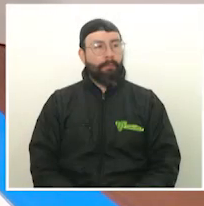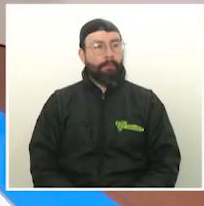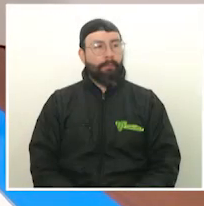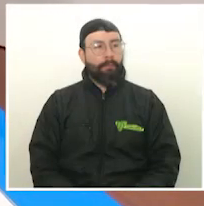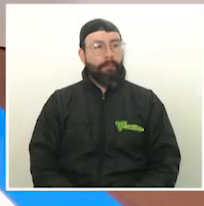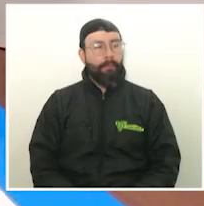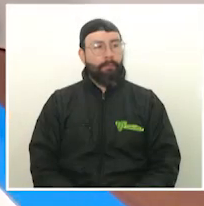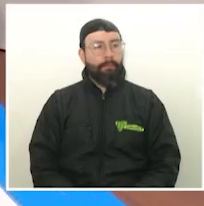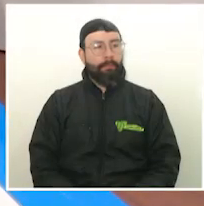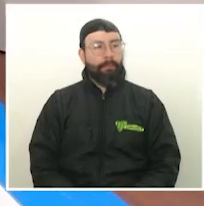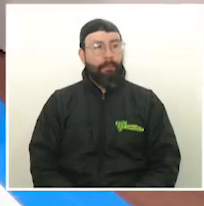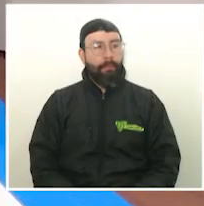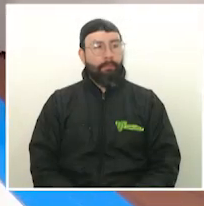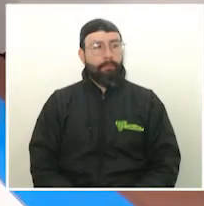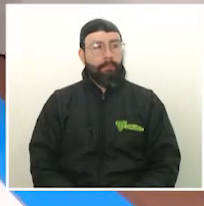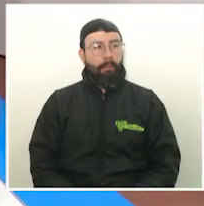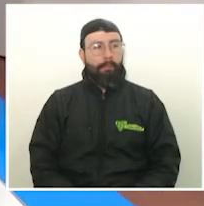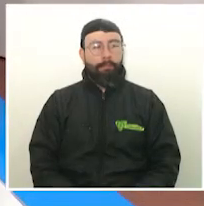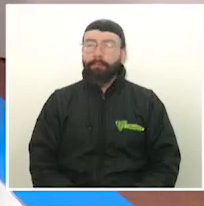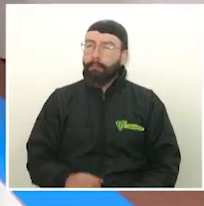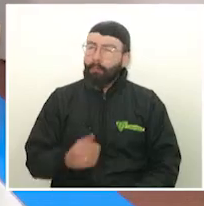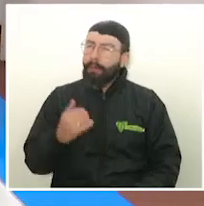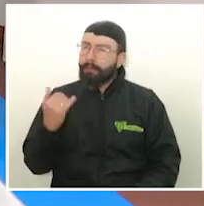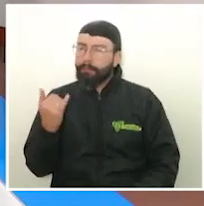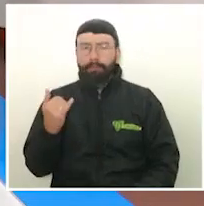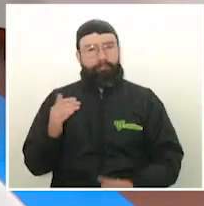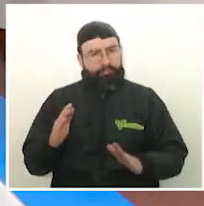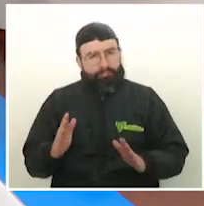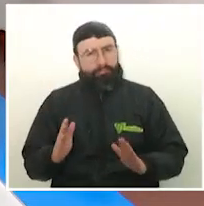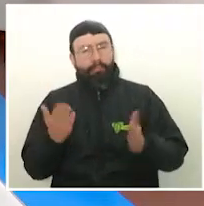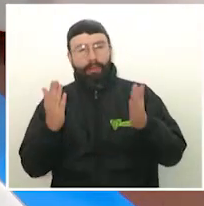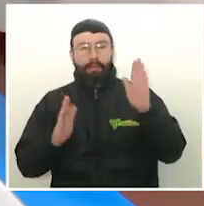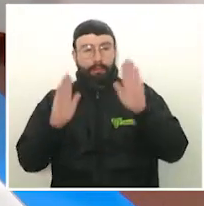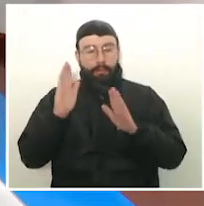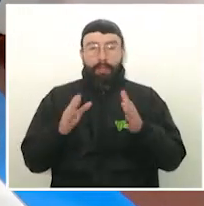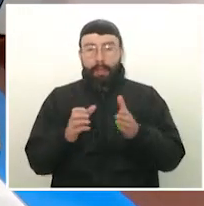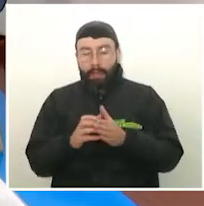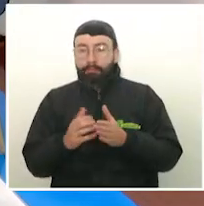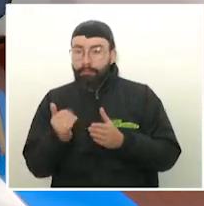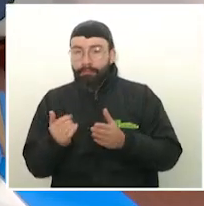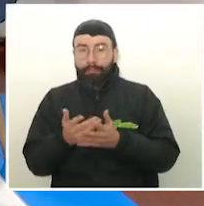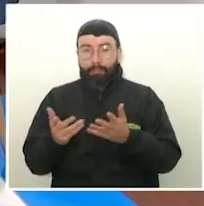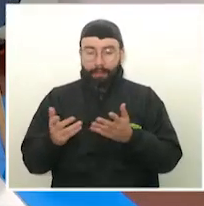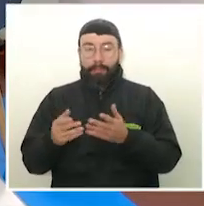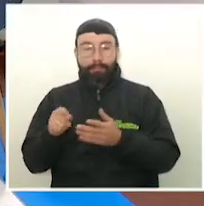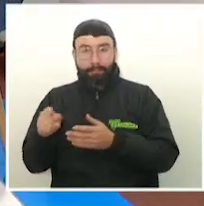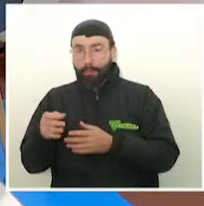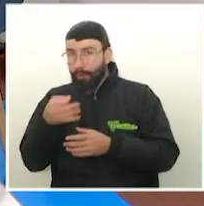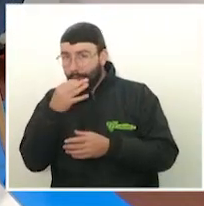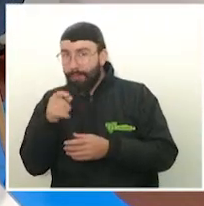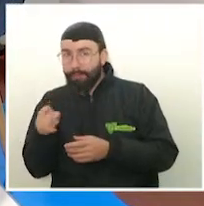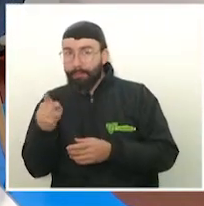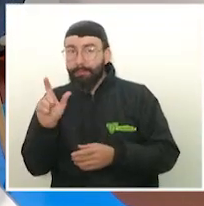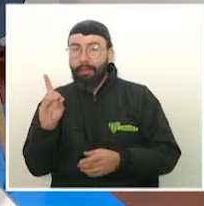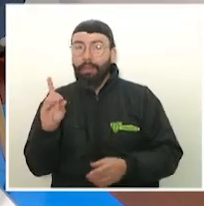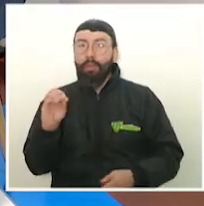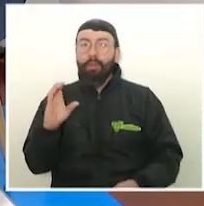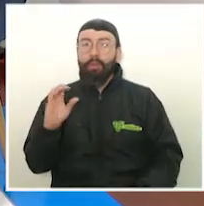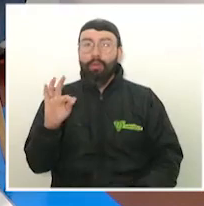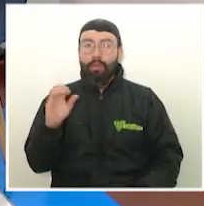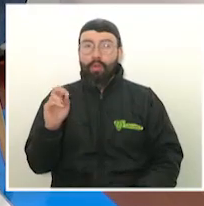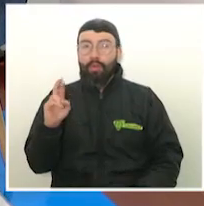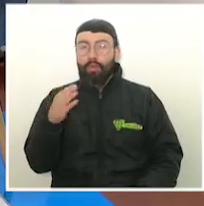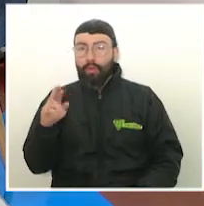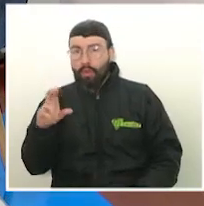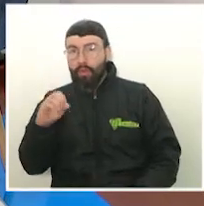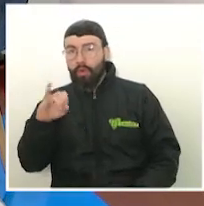Muy bien, acá veíamos una campaña que estamos haciendo desde Productos Naturales Dr. Rojas, la alternativa más saludable para el planeta,